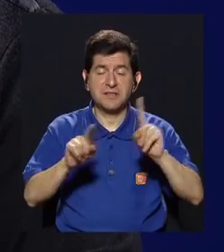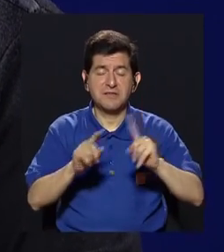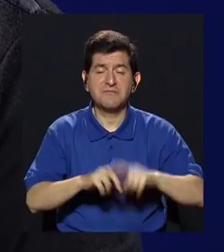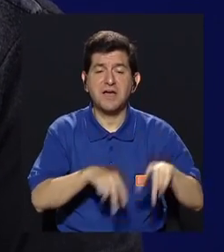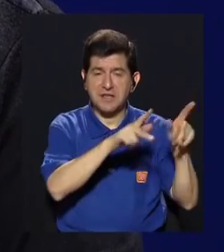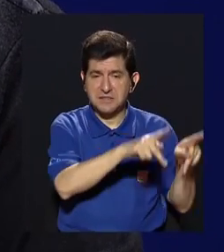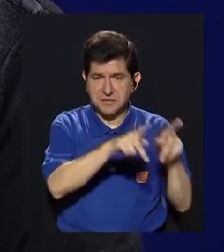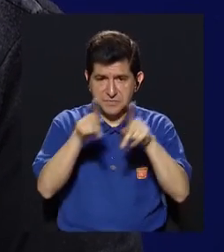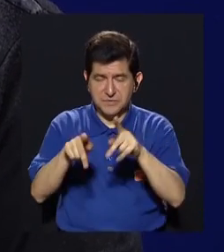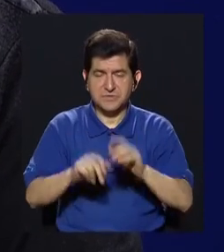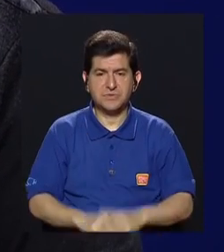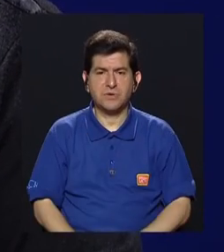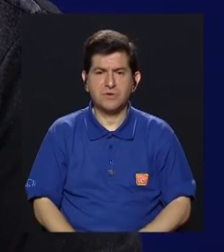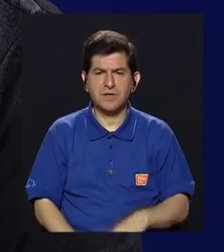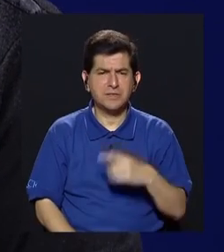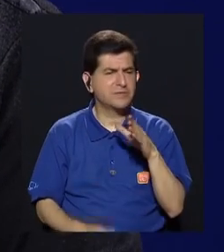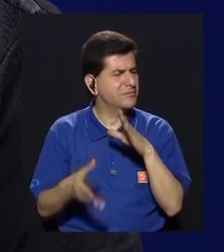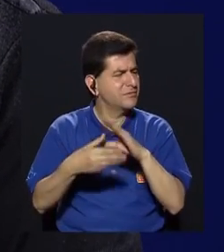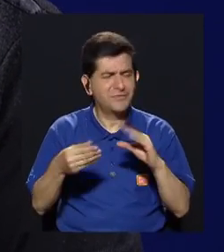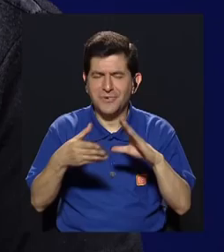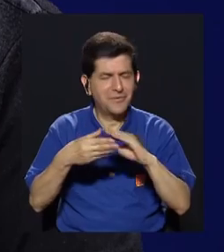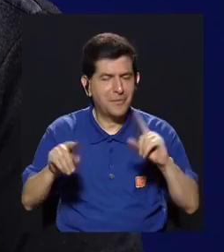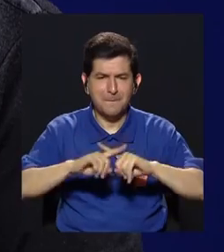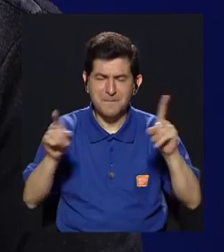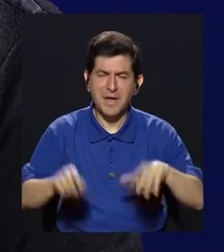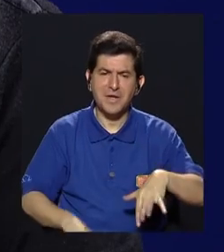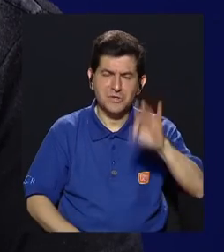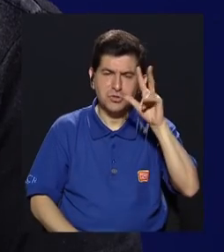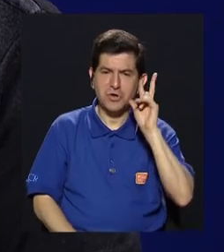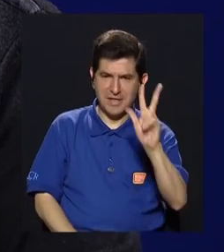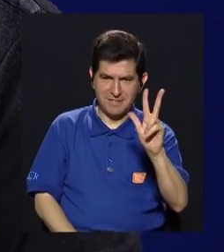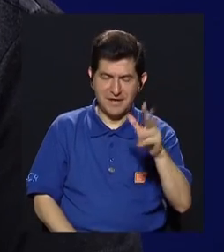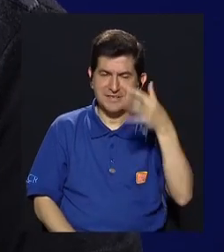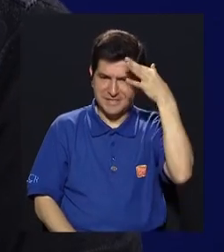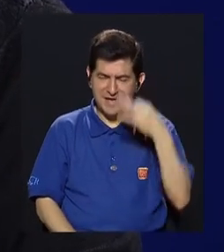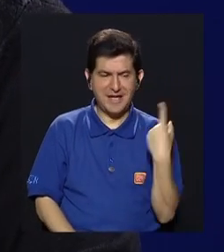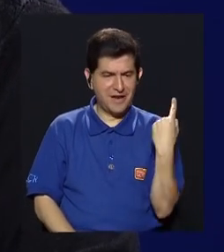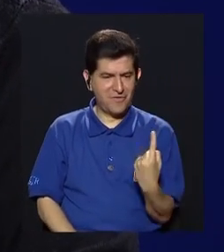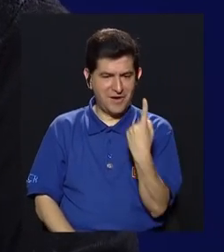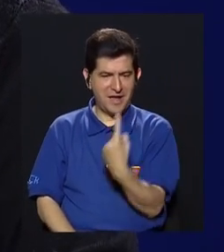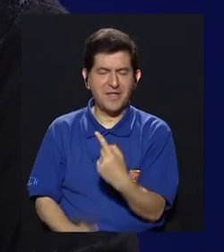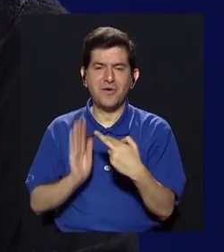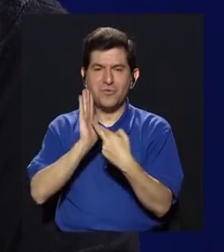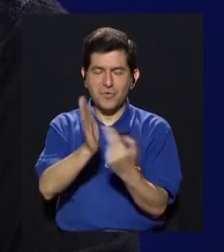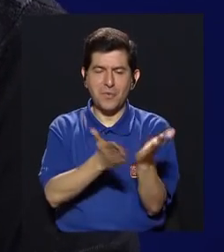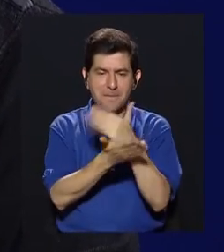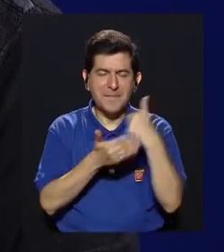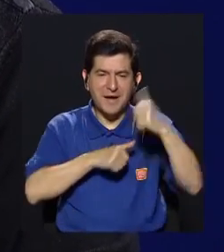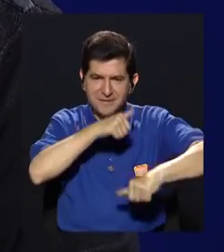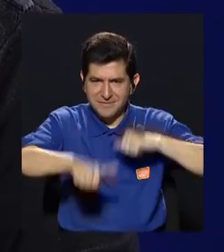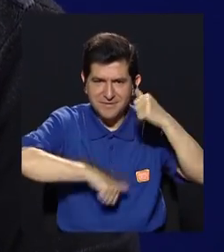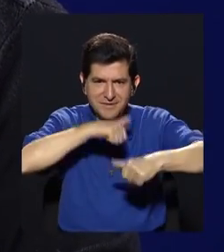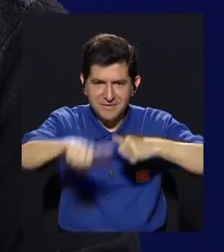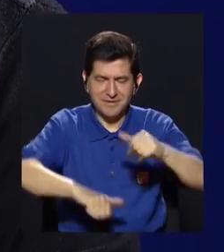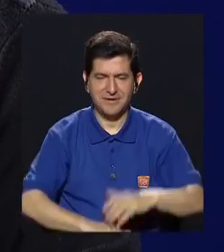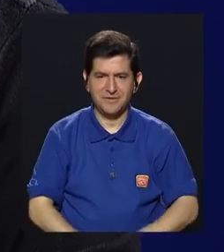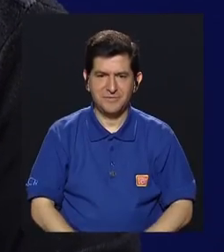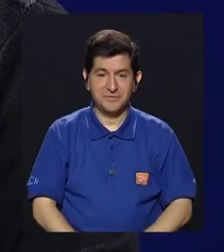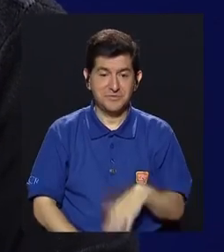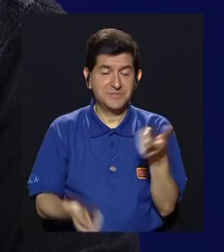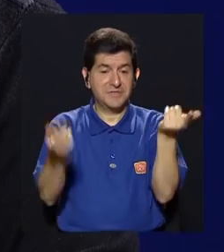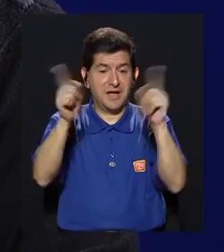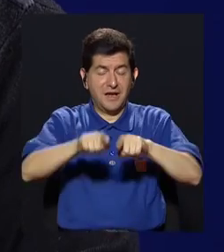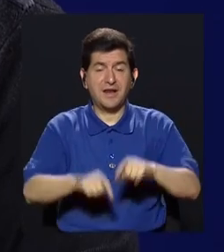y al fin no voy a contar mucho pero al final escogí tres personajes y pienso que cada uno representa un lado de salud que por